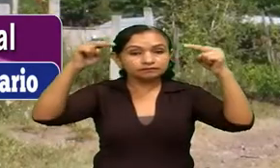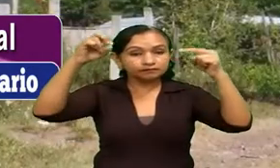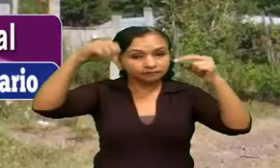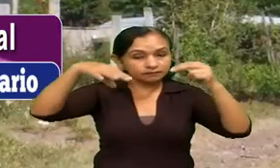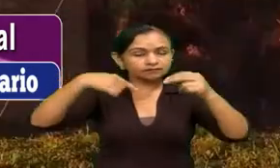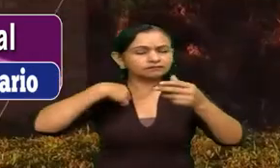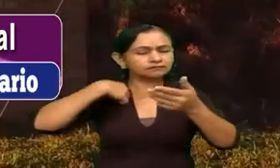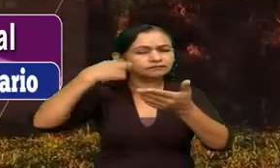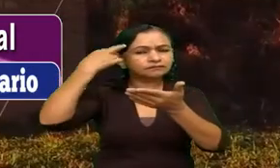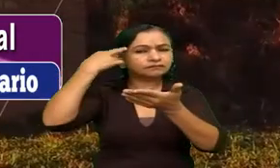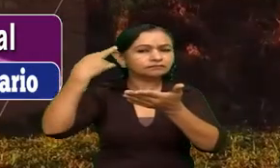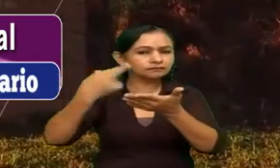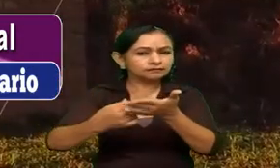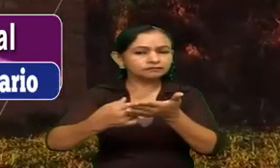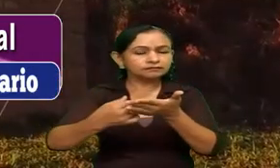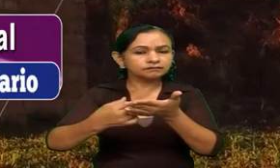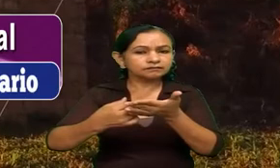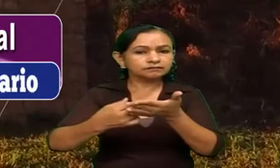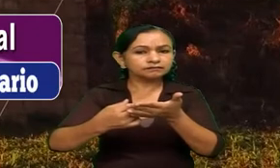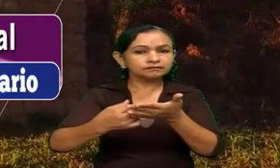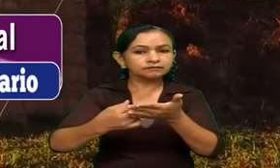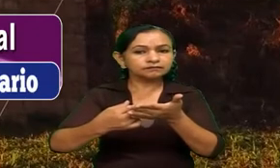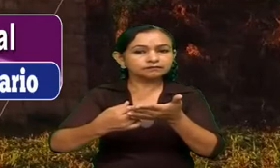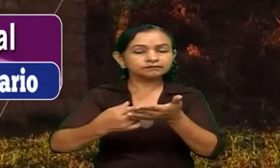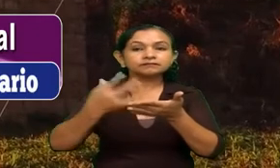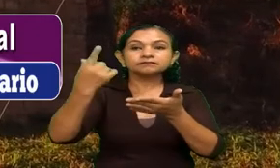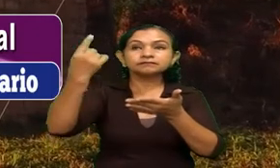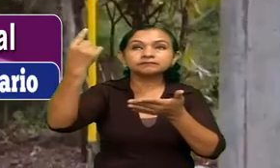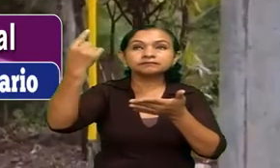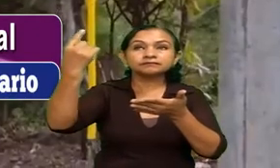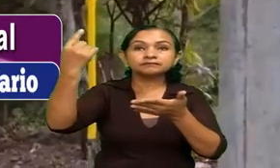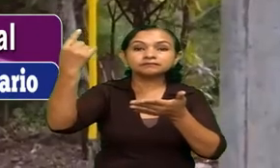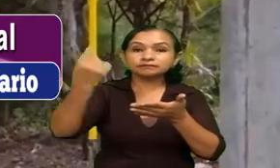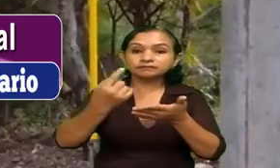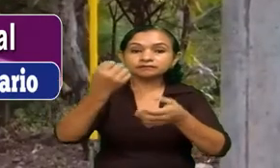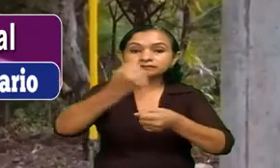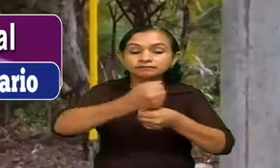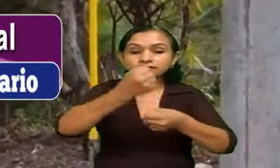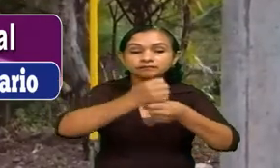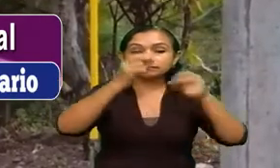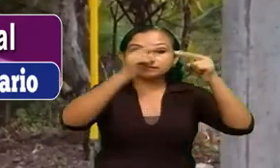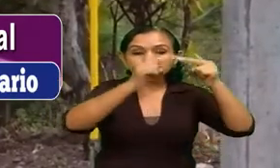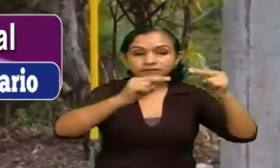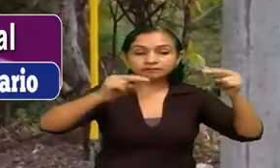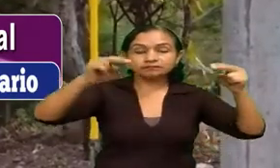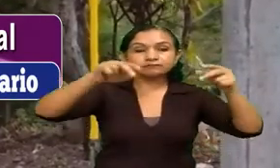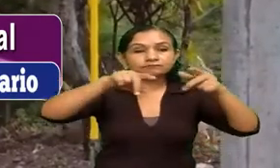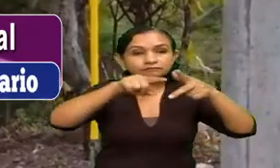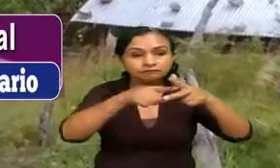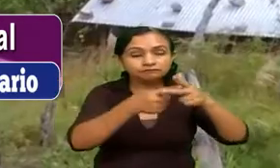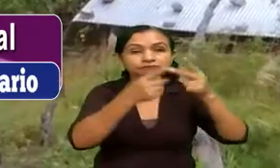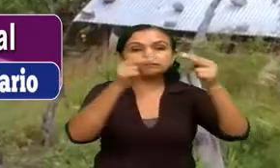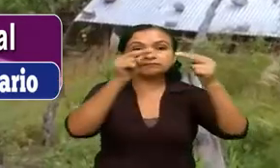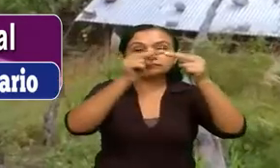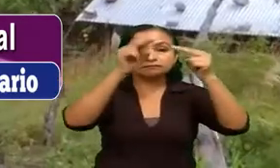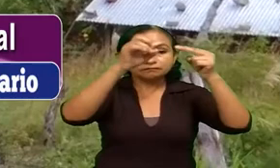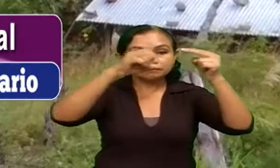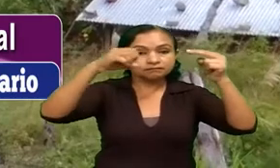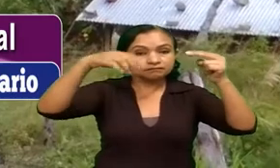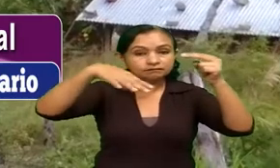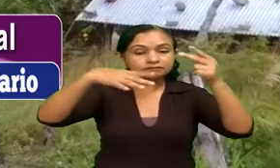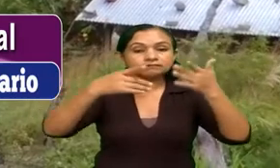antes venían a trabajar en el sector entendido de línea, en subestaciones eléctricas,